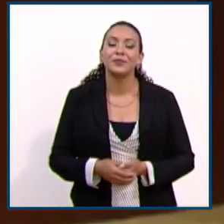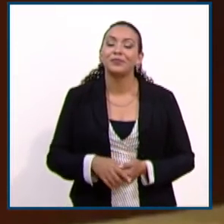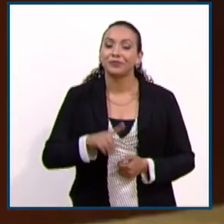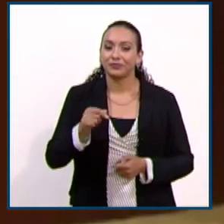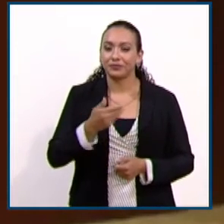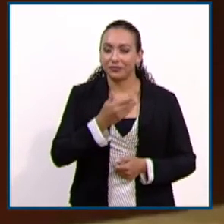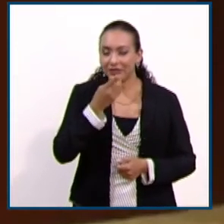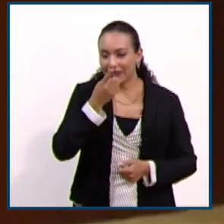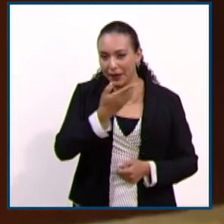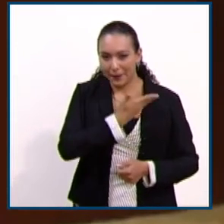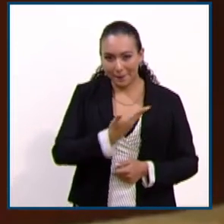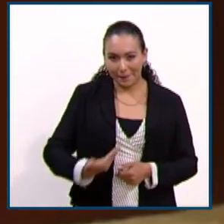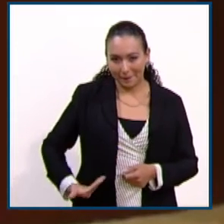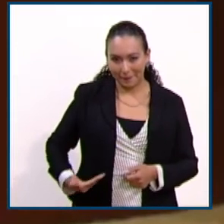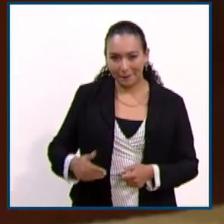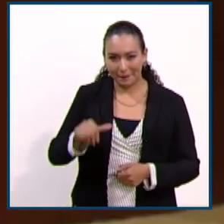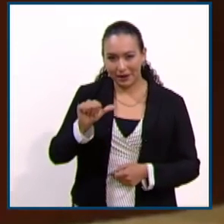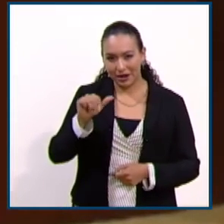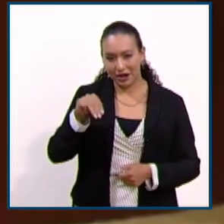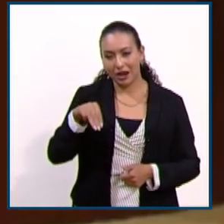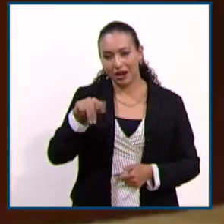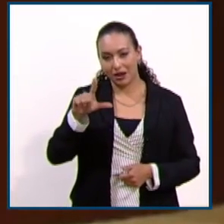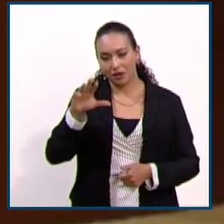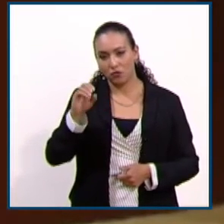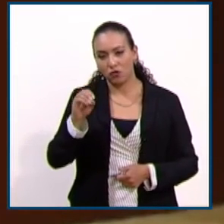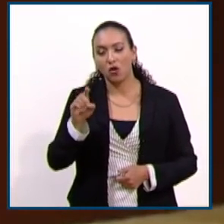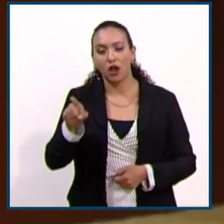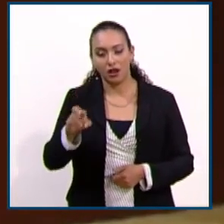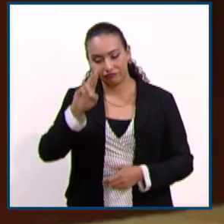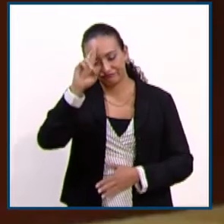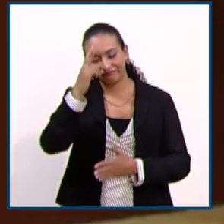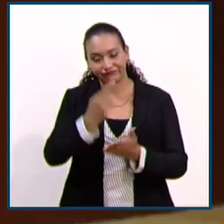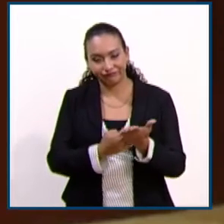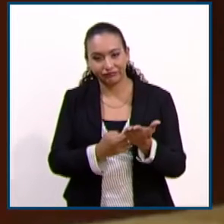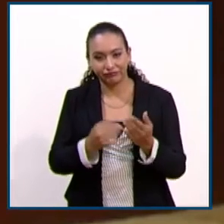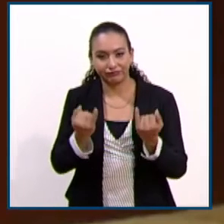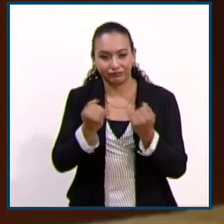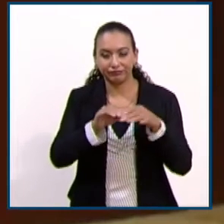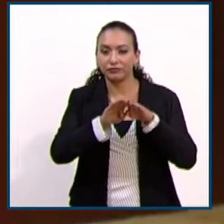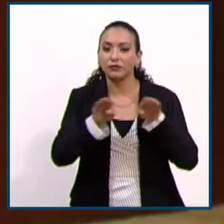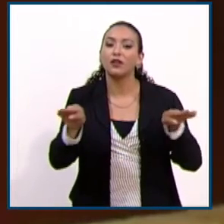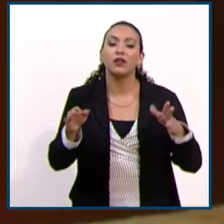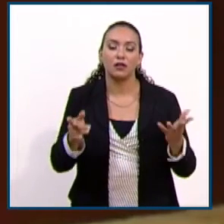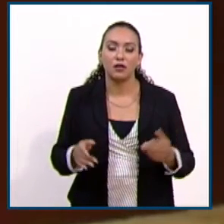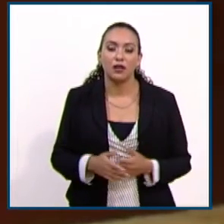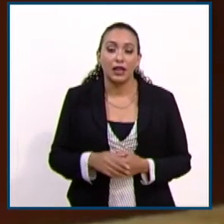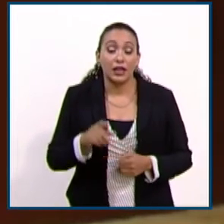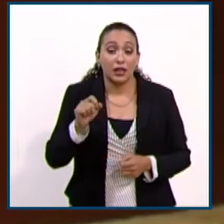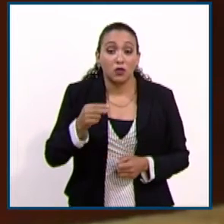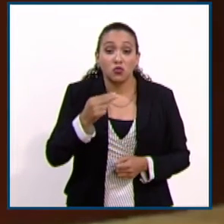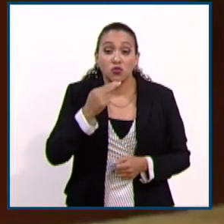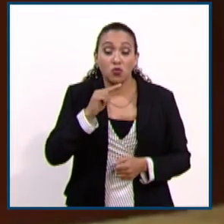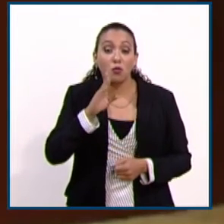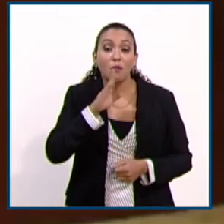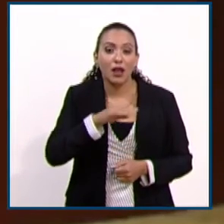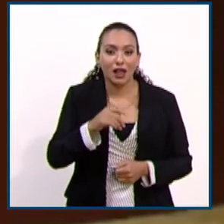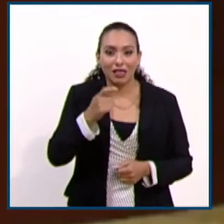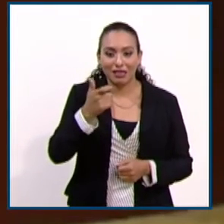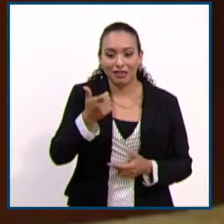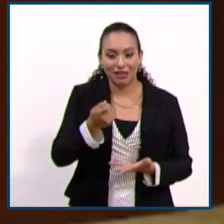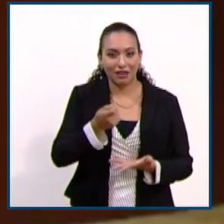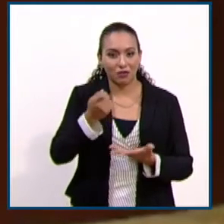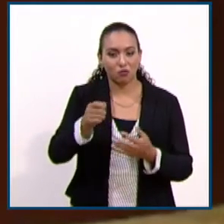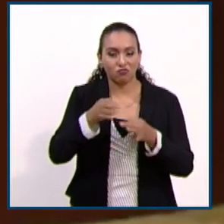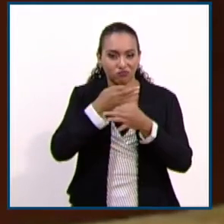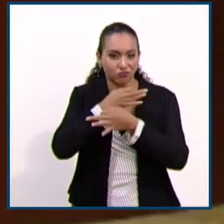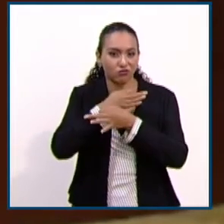presidente López Obrador vulneró los principios de equidad e imparcialidad en la contienda, además usó indebidamente recursos públicos